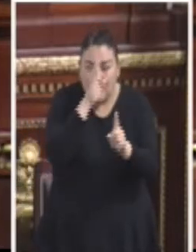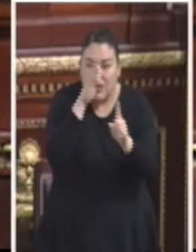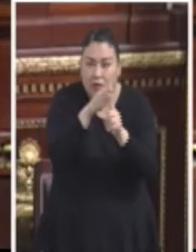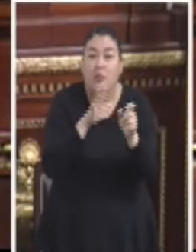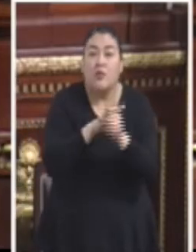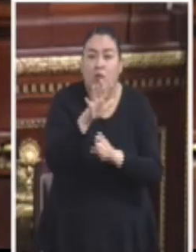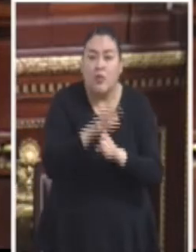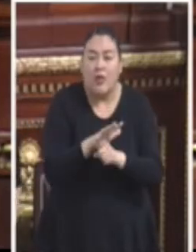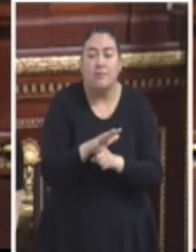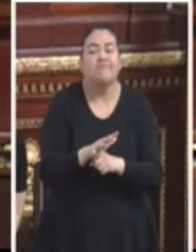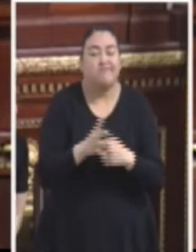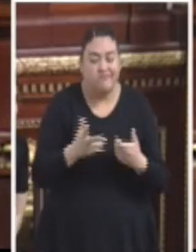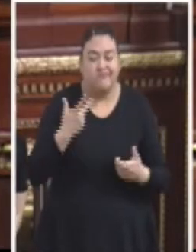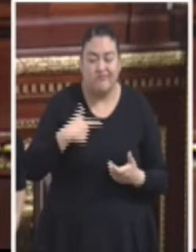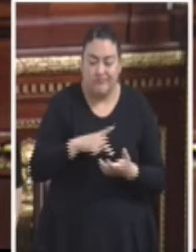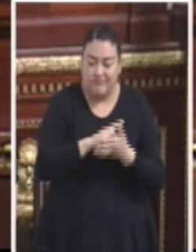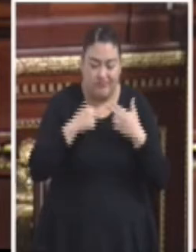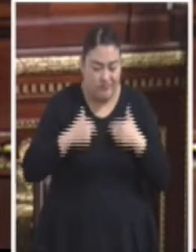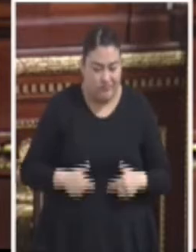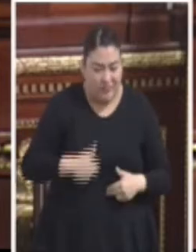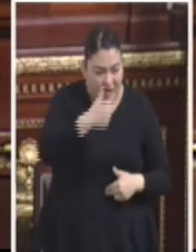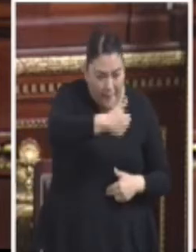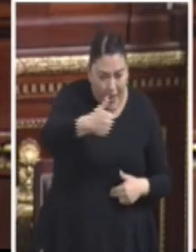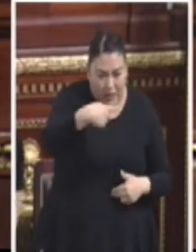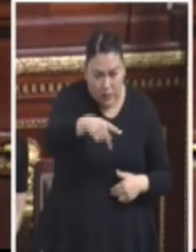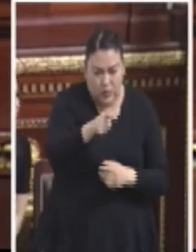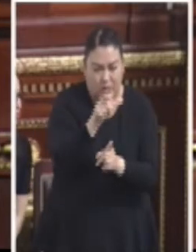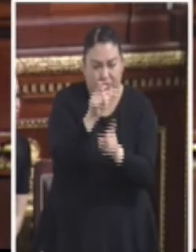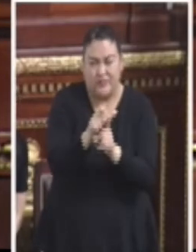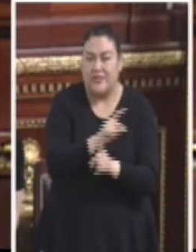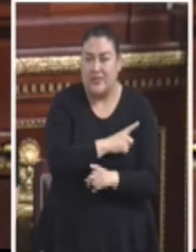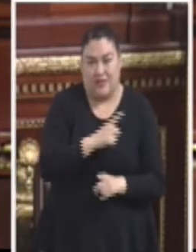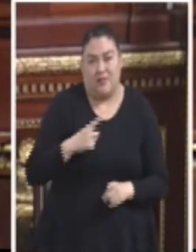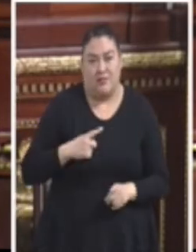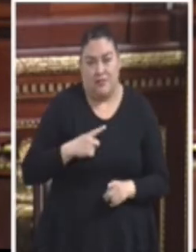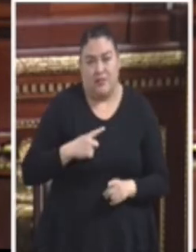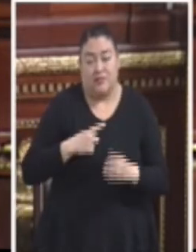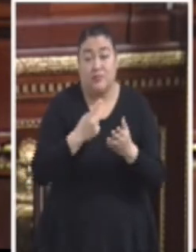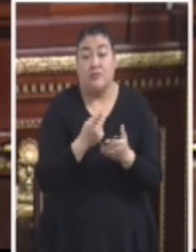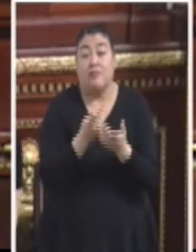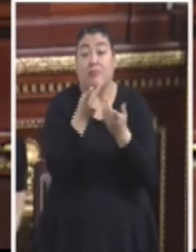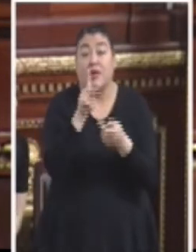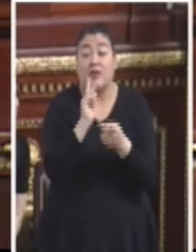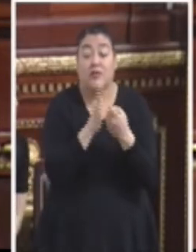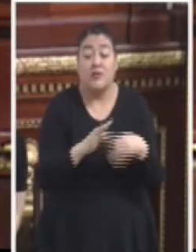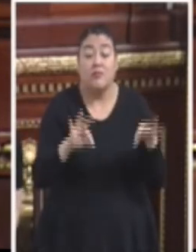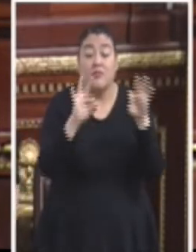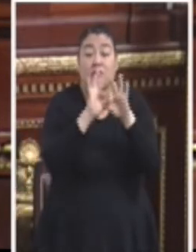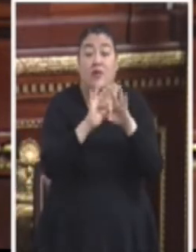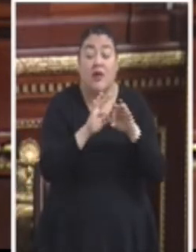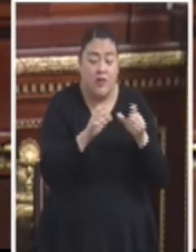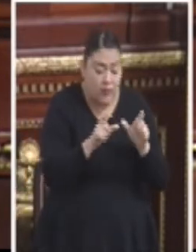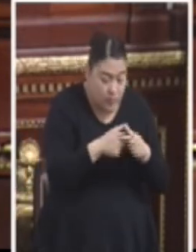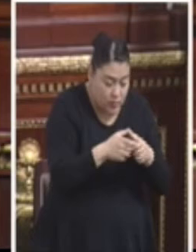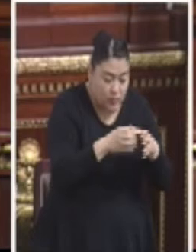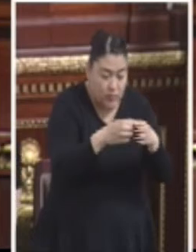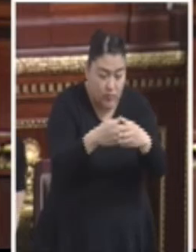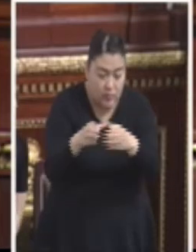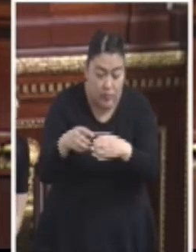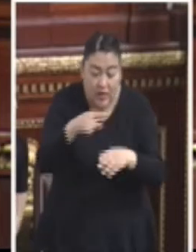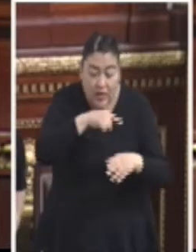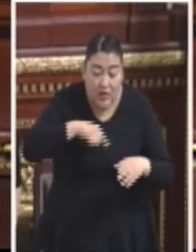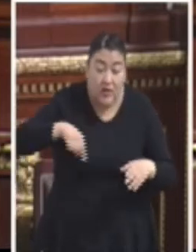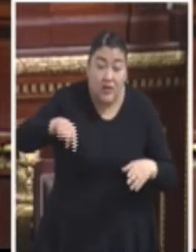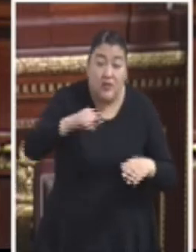puesta en la defensa de los derechos de todas y todos, pero sobre todo de todos aquellos grupos